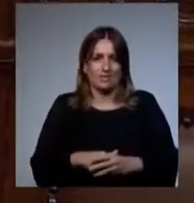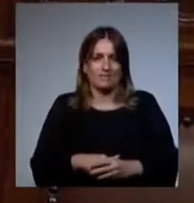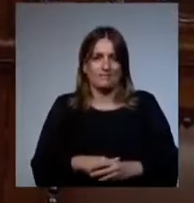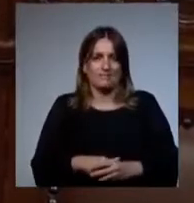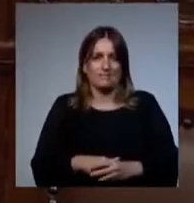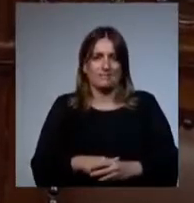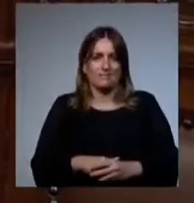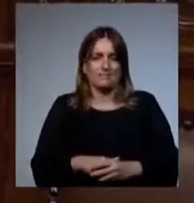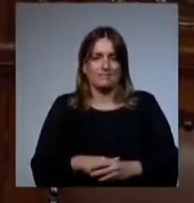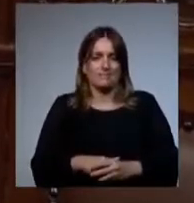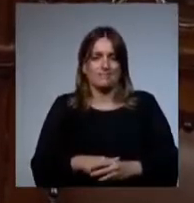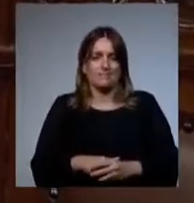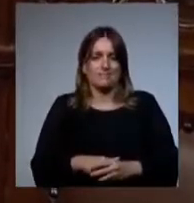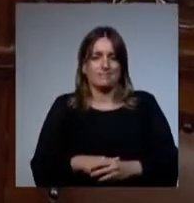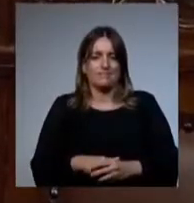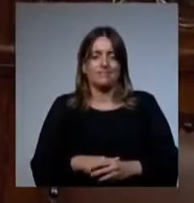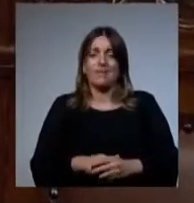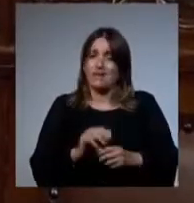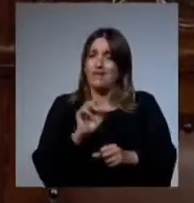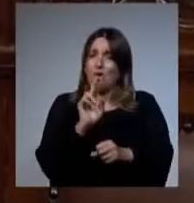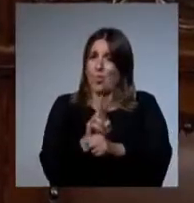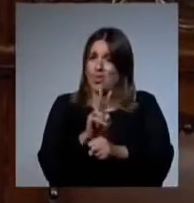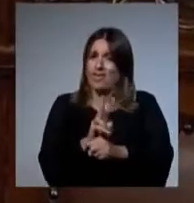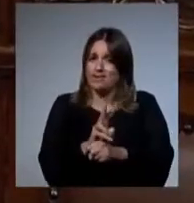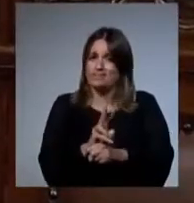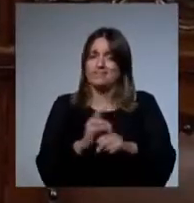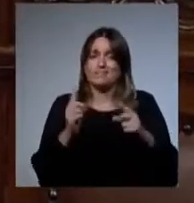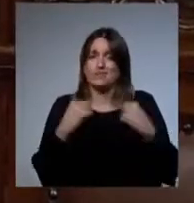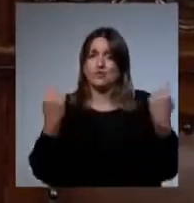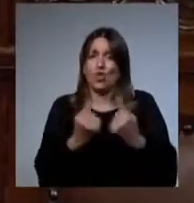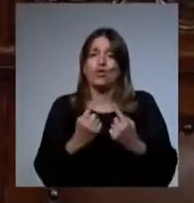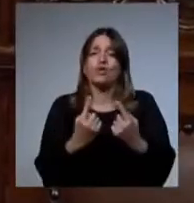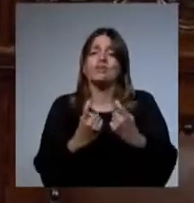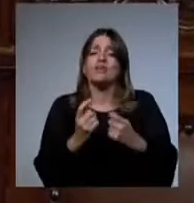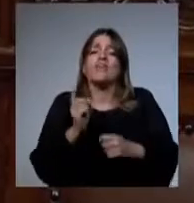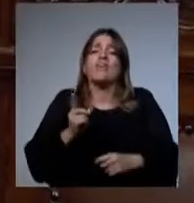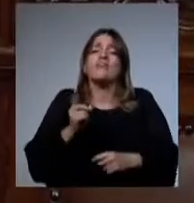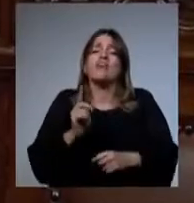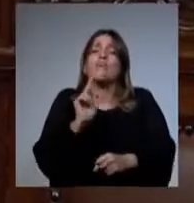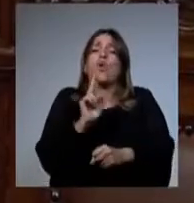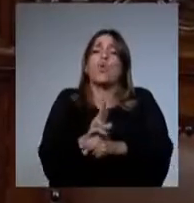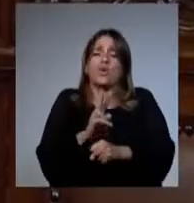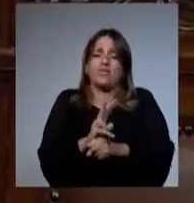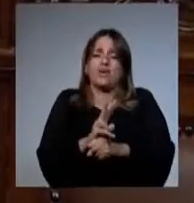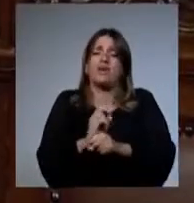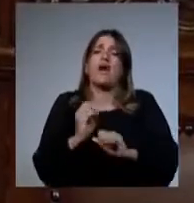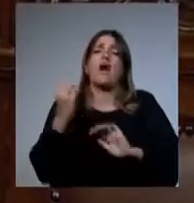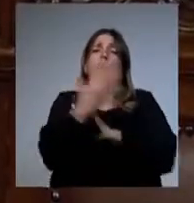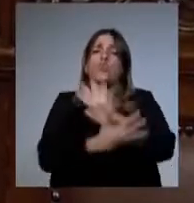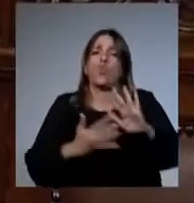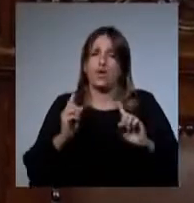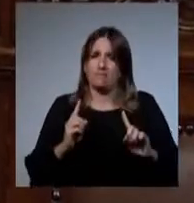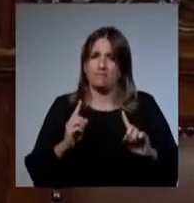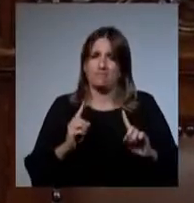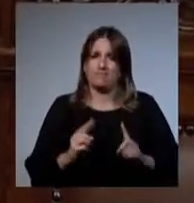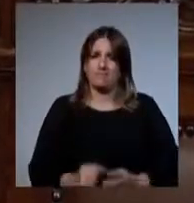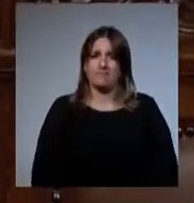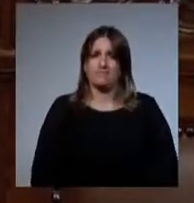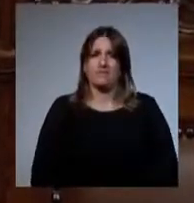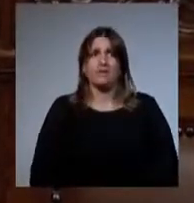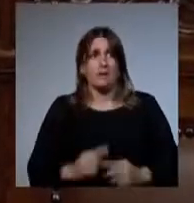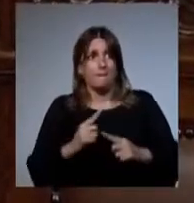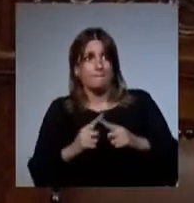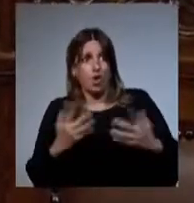Cuidemos entonces todos nosotros a nuestro gran país, por